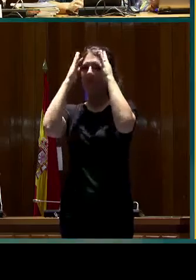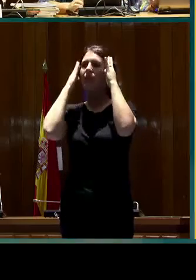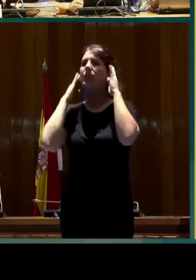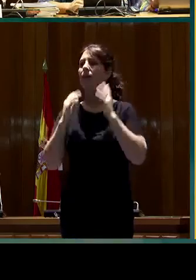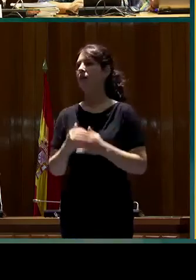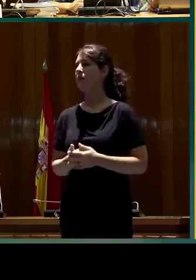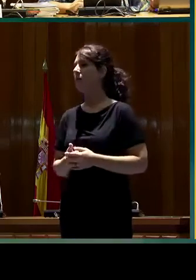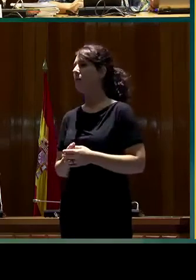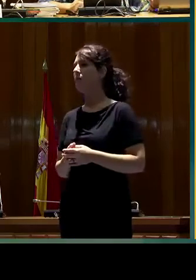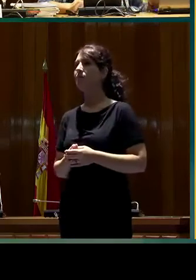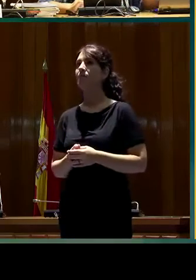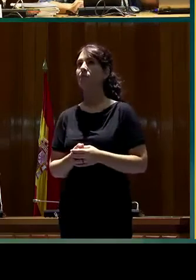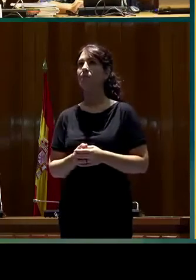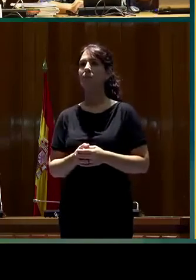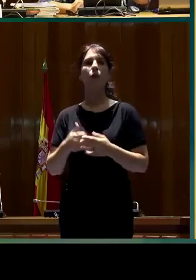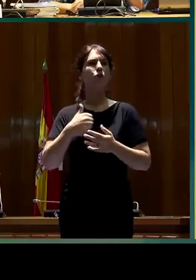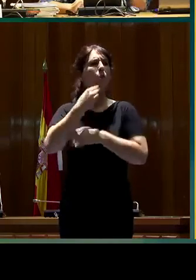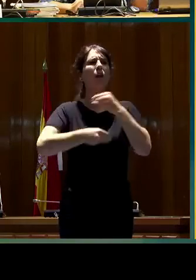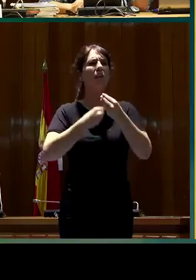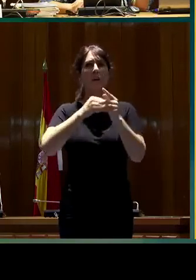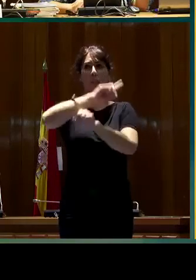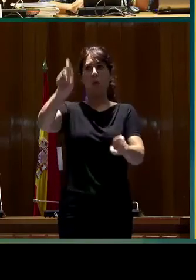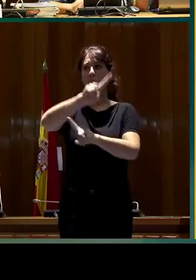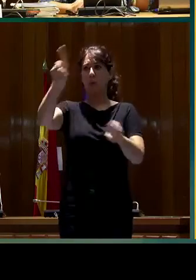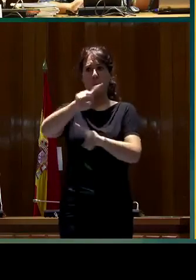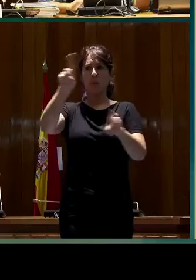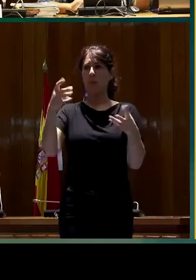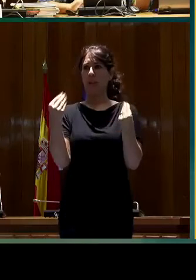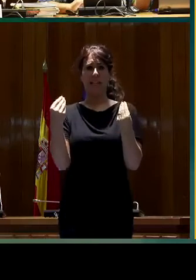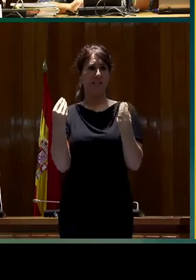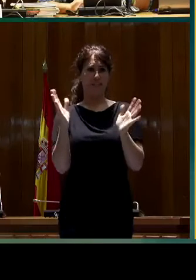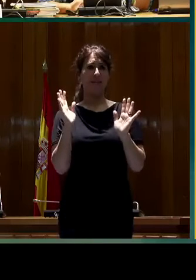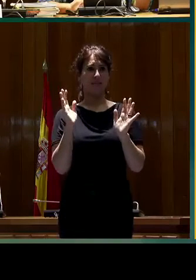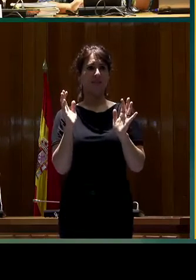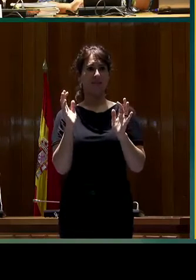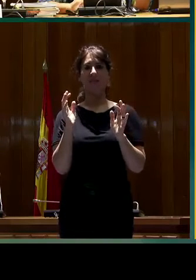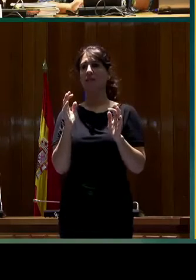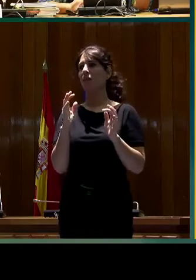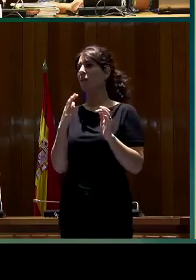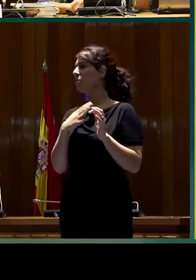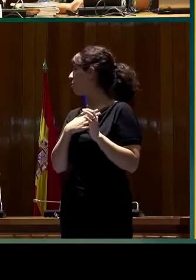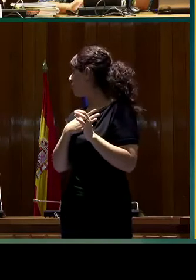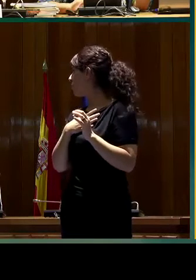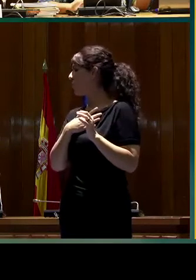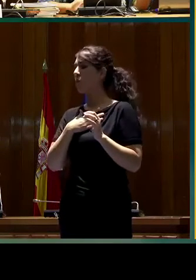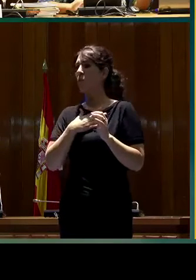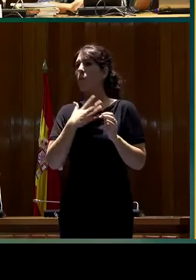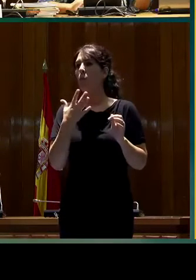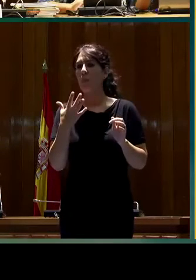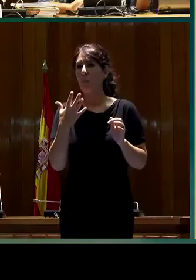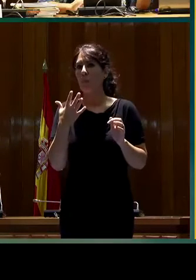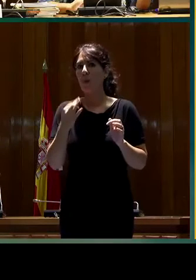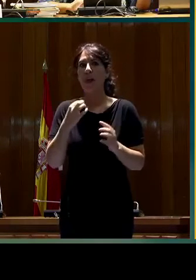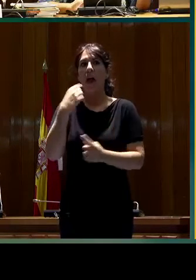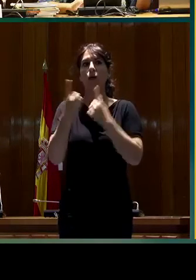Yo haré muchas preguntas, algunas quizás estemos intentando encontrarle una respuesta